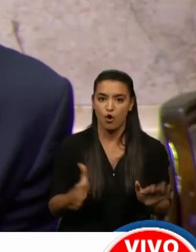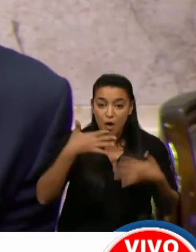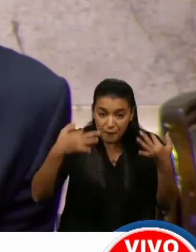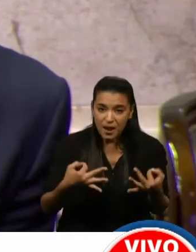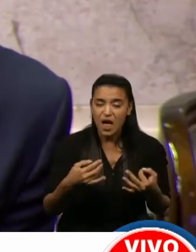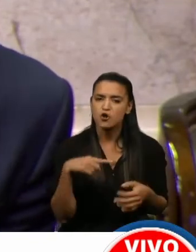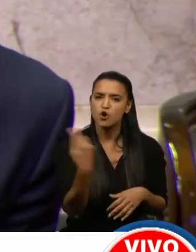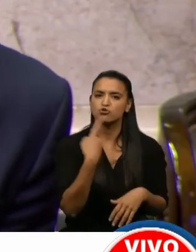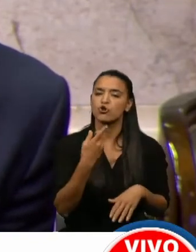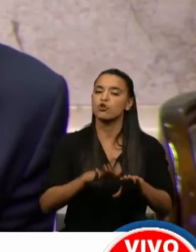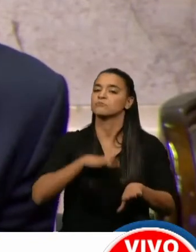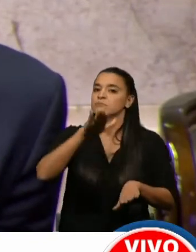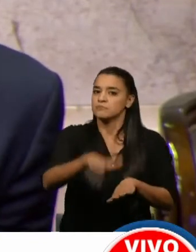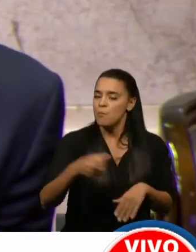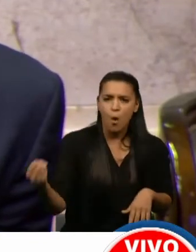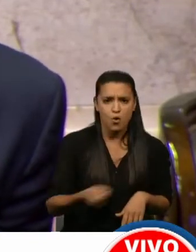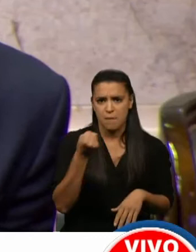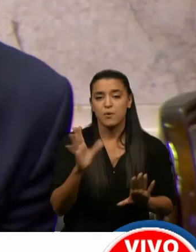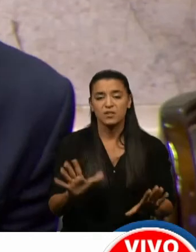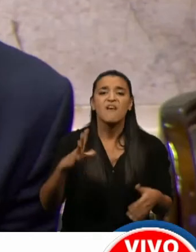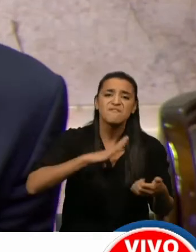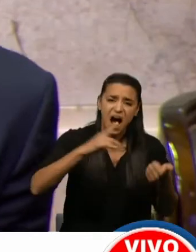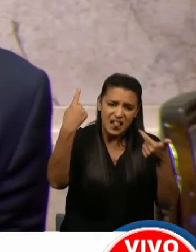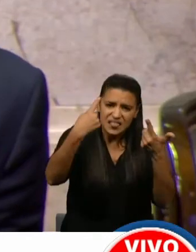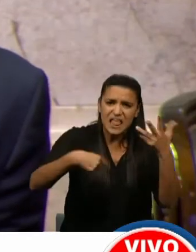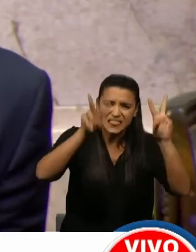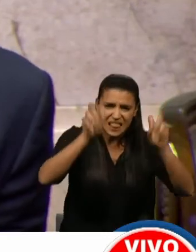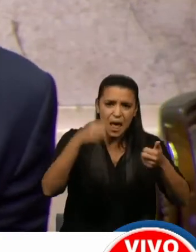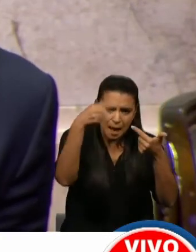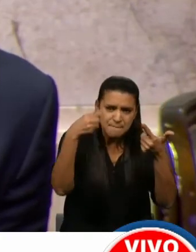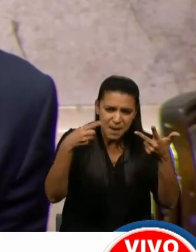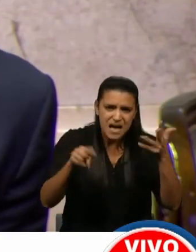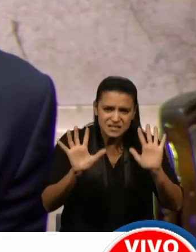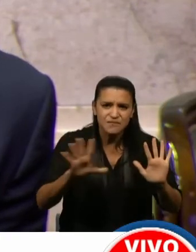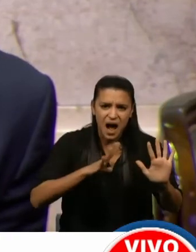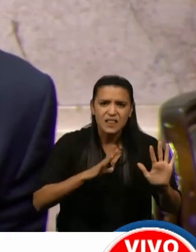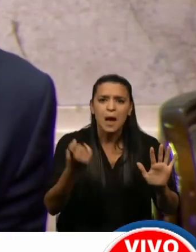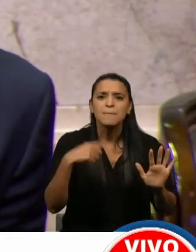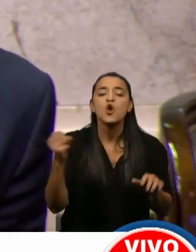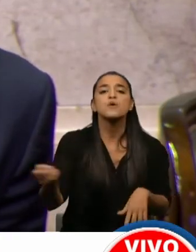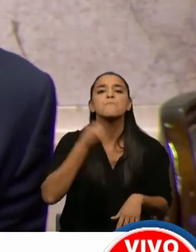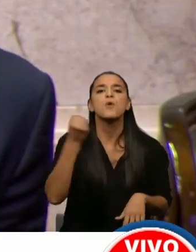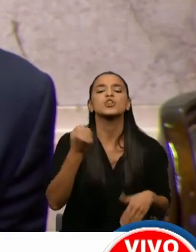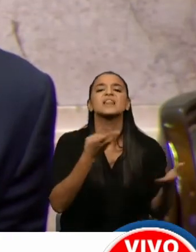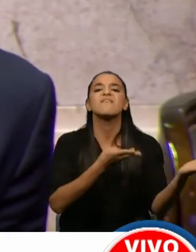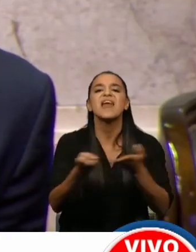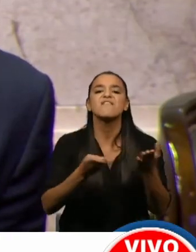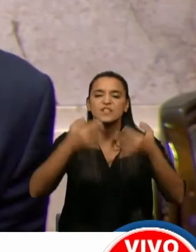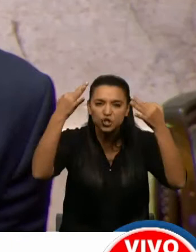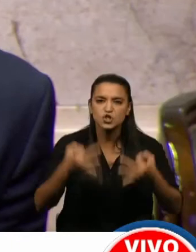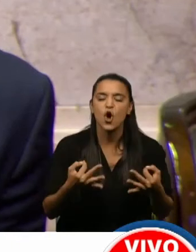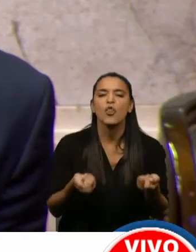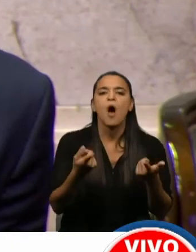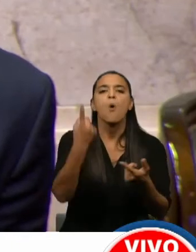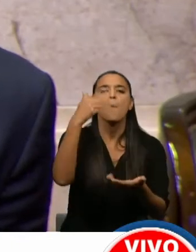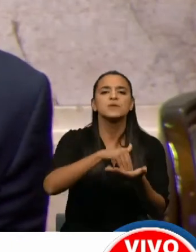cierto es que estamos dando un paso importante. Quedarán pendientes los otros temas. Lo importante no es solamente el beneficio concreto que beneficia a